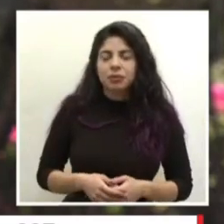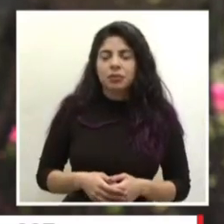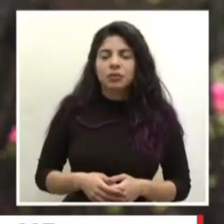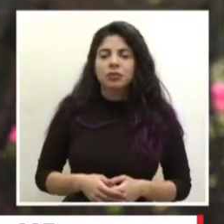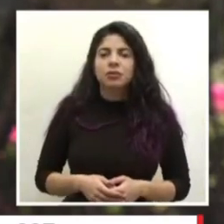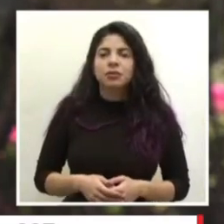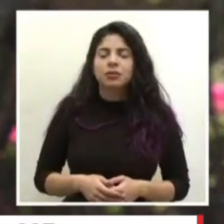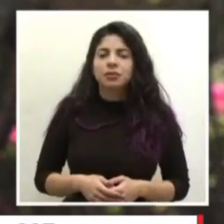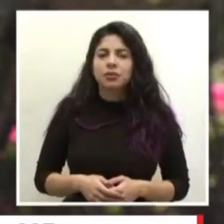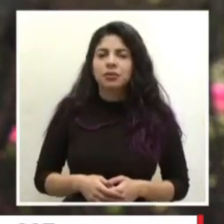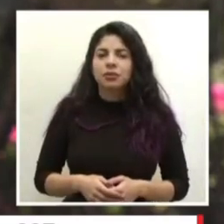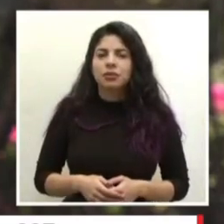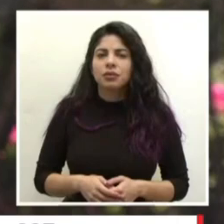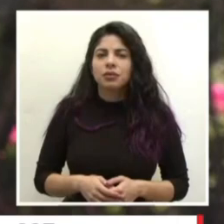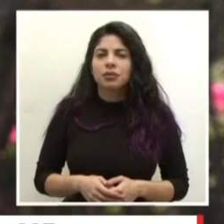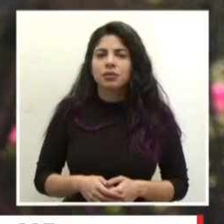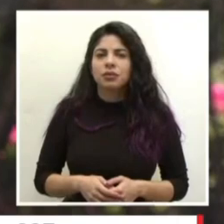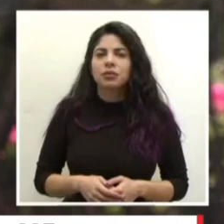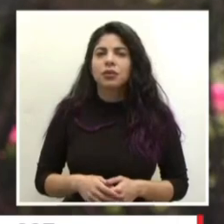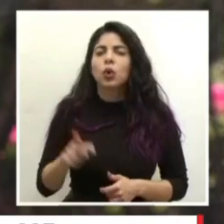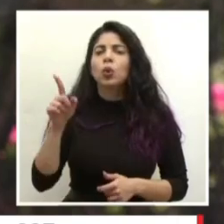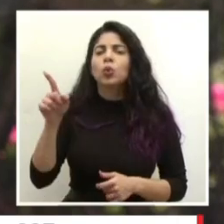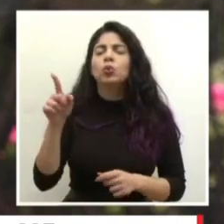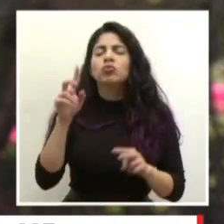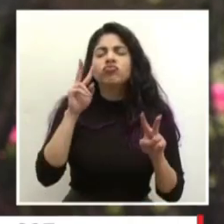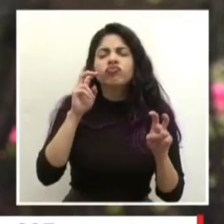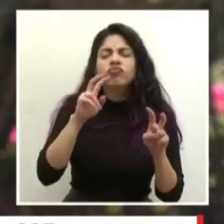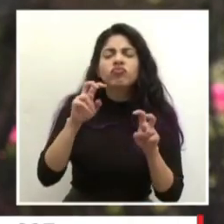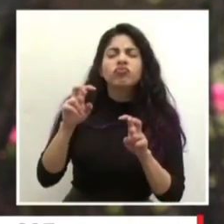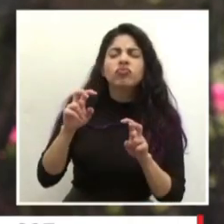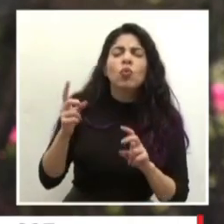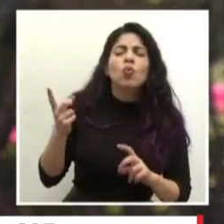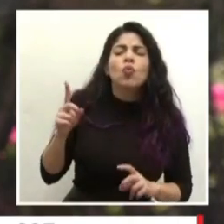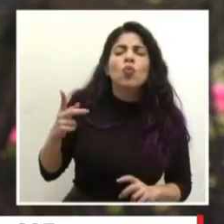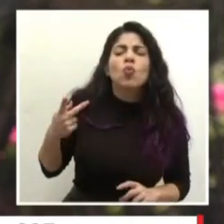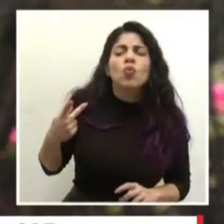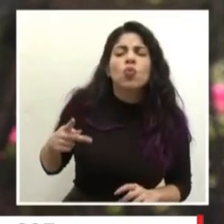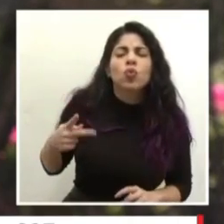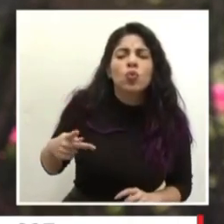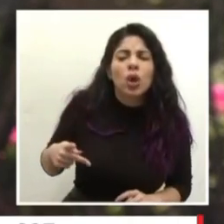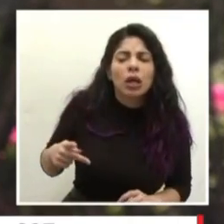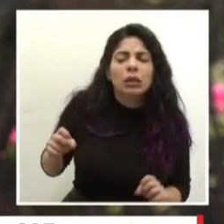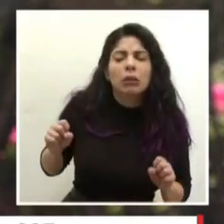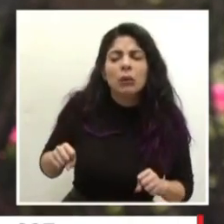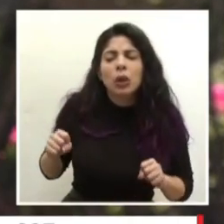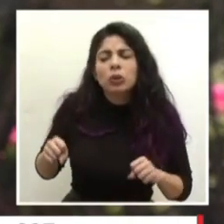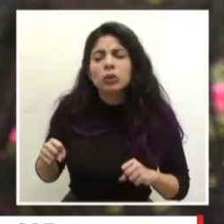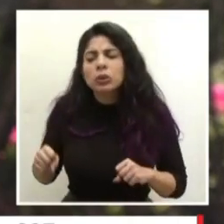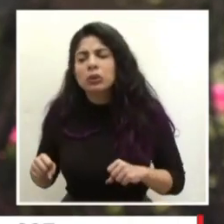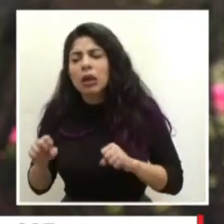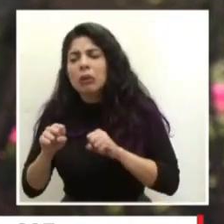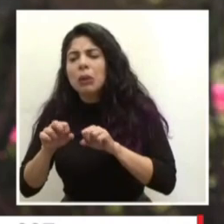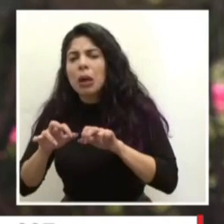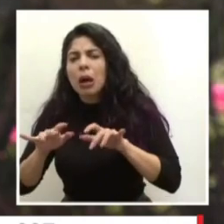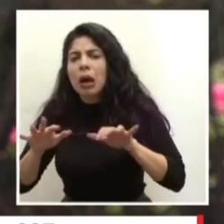¿Qué riesgos valoran ustedes de un mayor efecto en posibles contagios